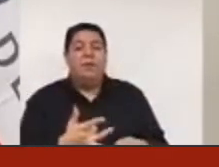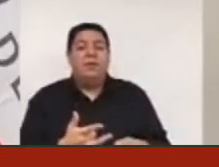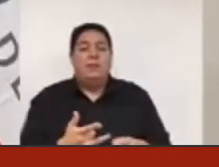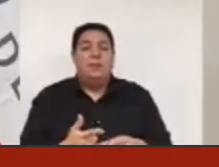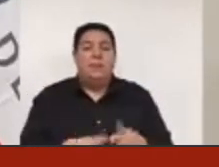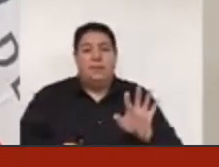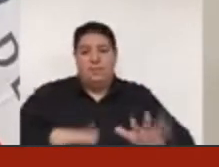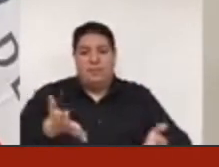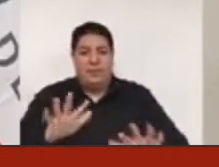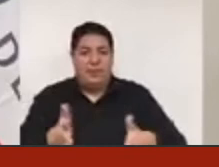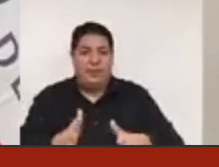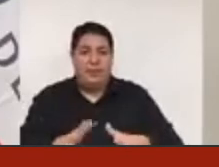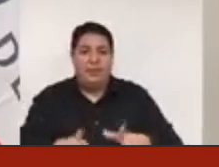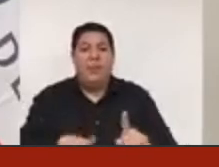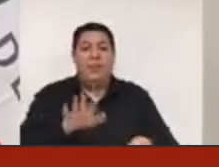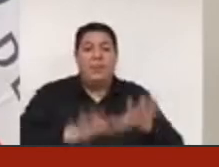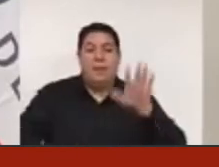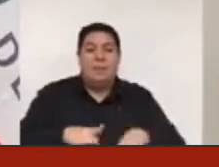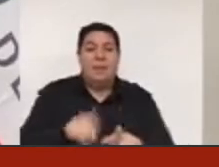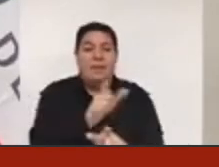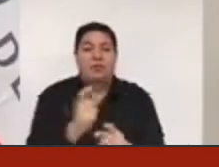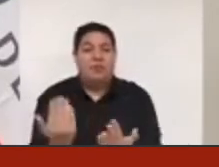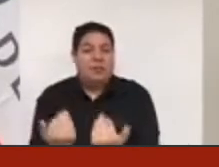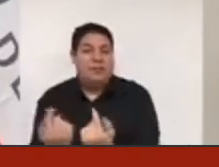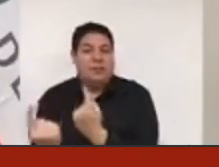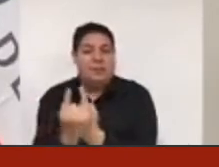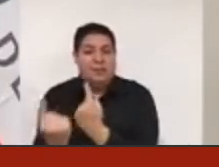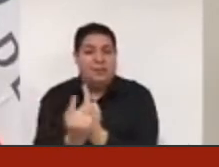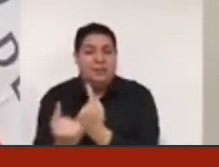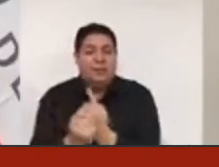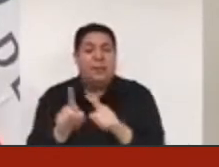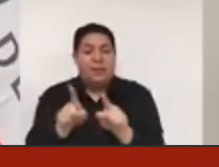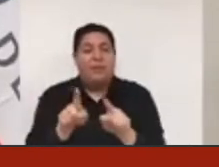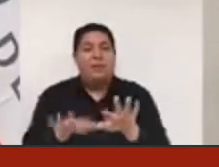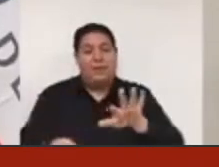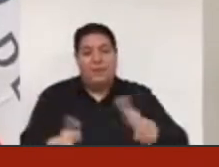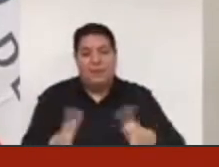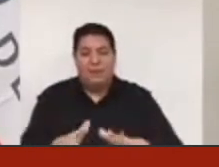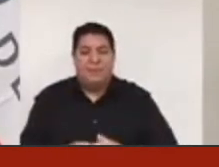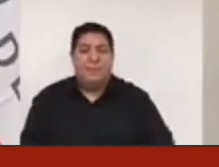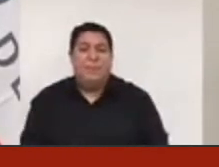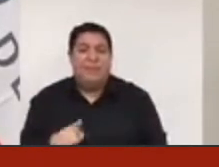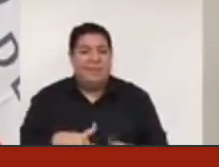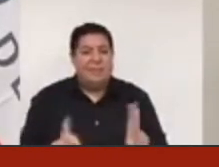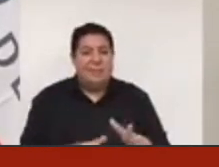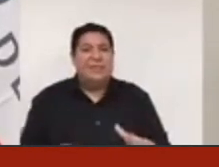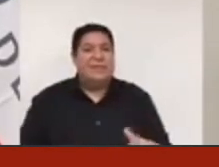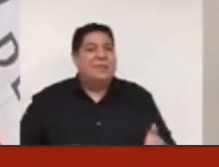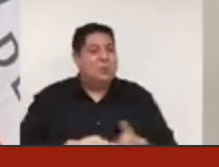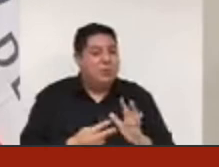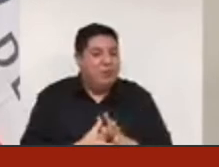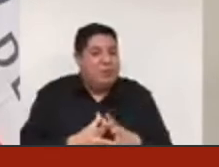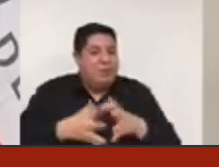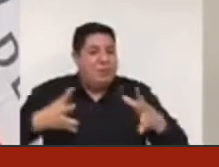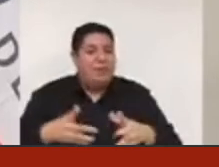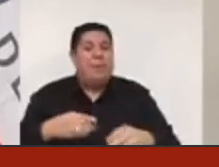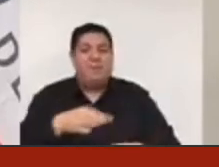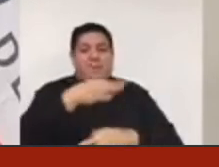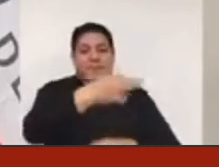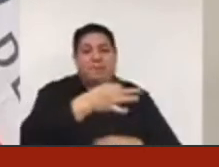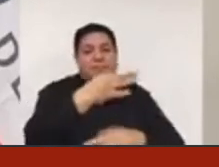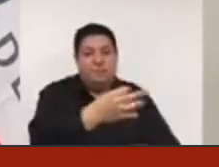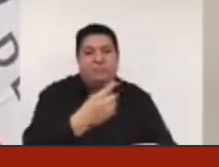depender de la cantidad de exámenes que se tomen la verdad es eso lo que colapsa en realidad a la entrega de resultados